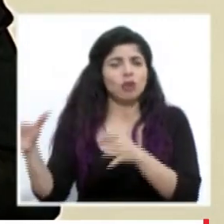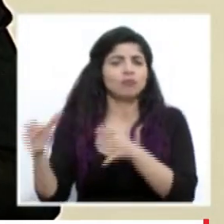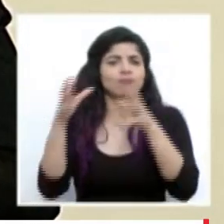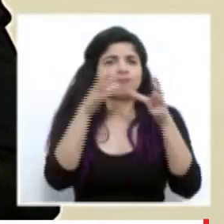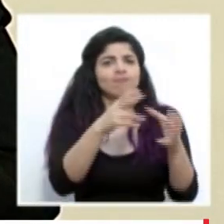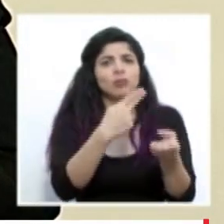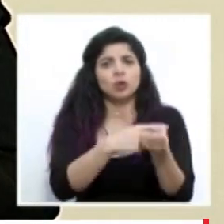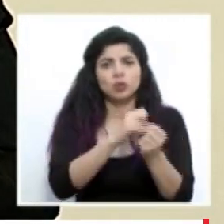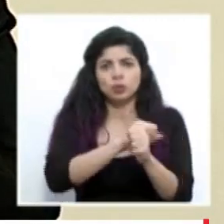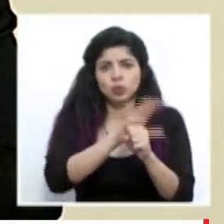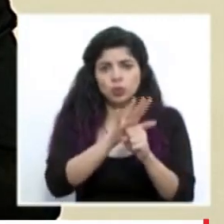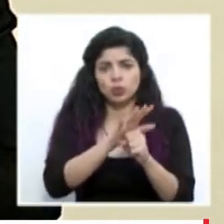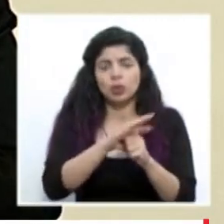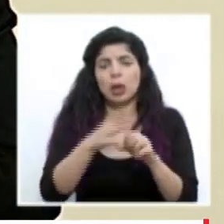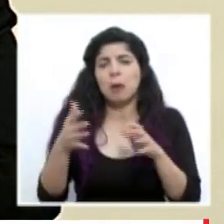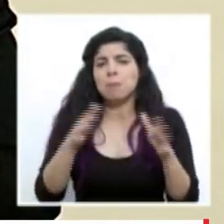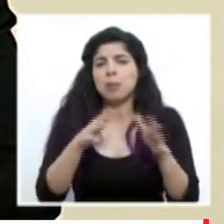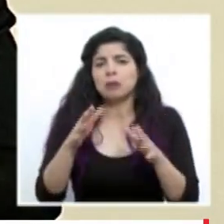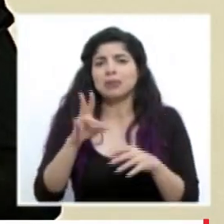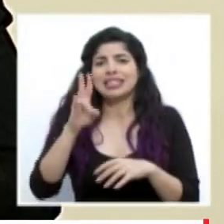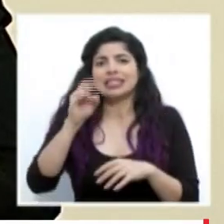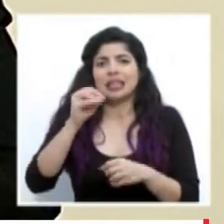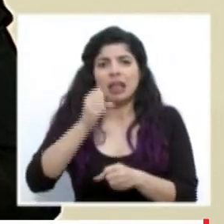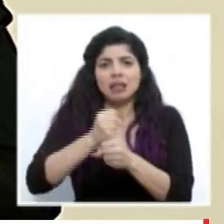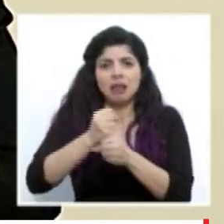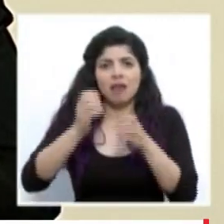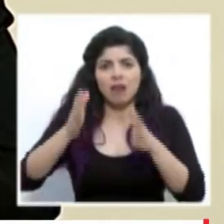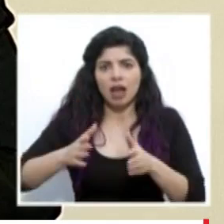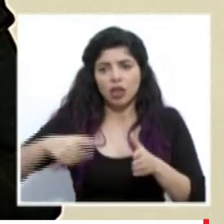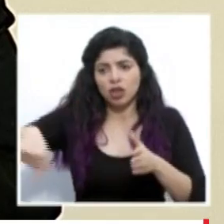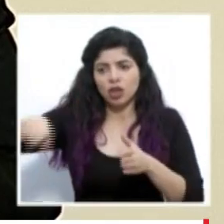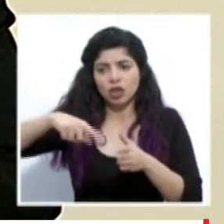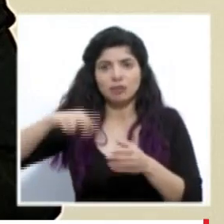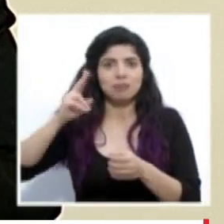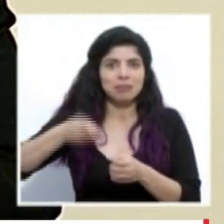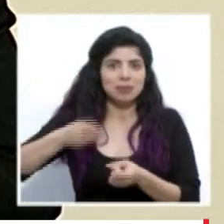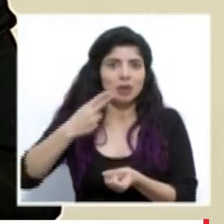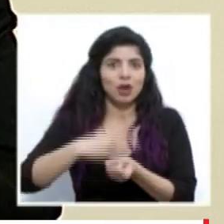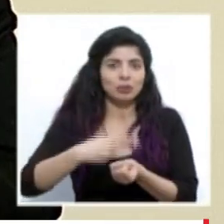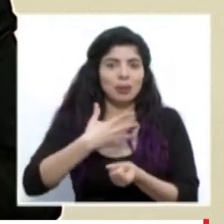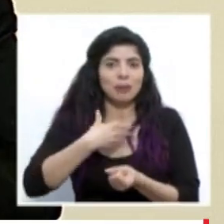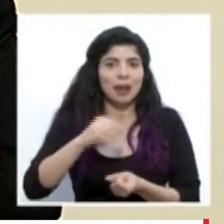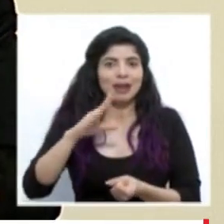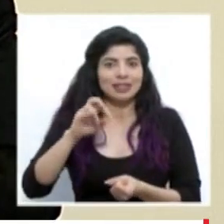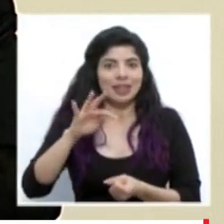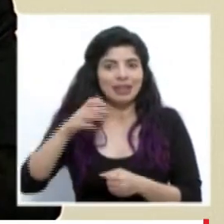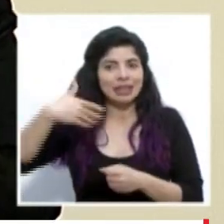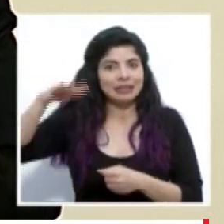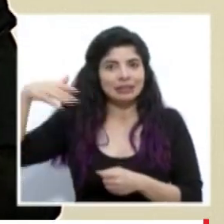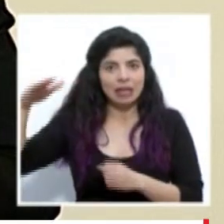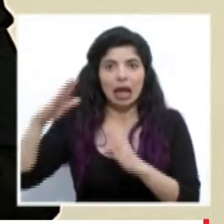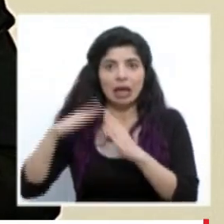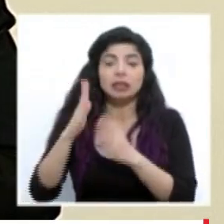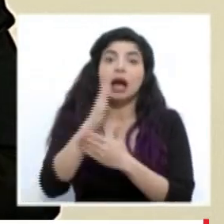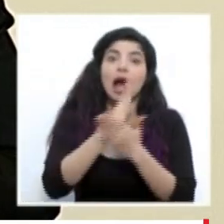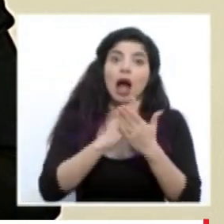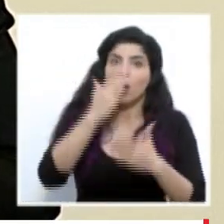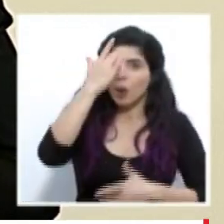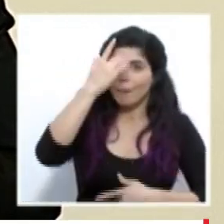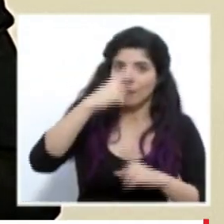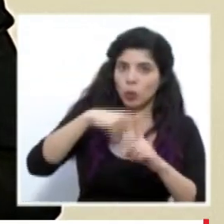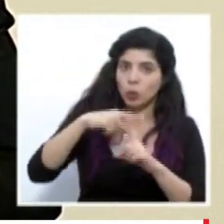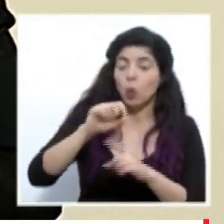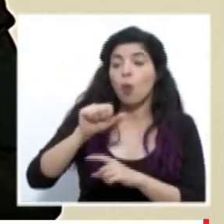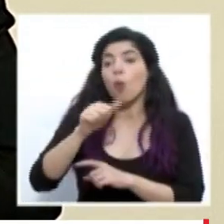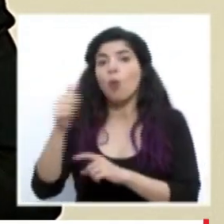SEACO, se mandaron para la casa más o menos unos 70 funcionarios del Hospital Blanco Cervantes, algunos de ellos positivos, otros porque